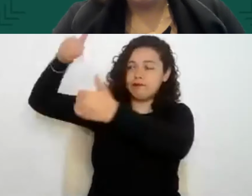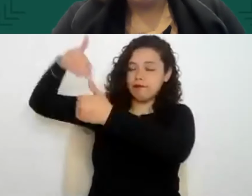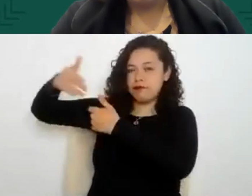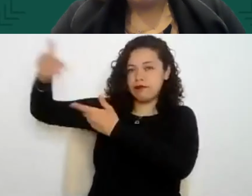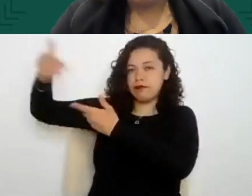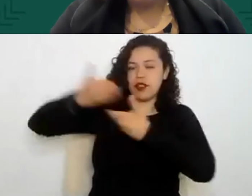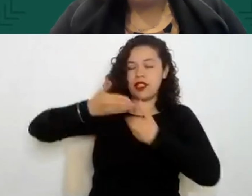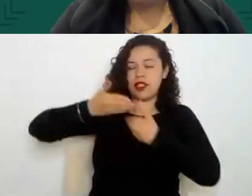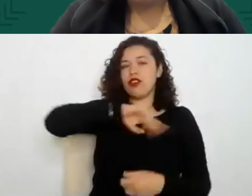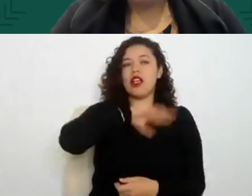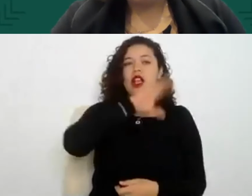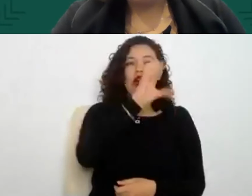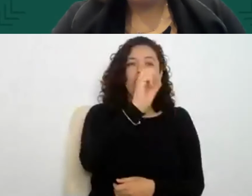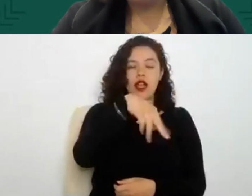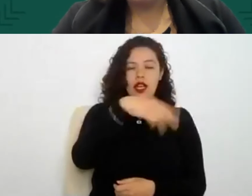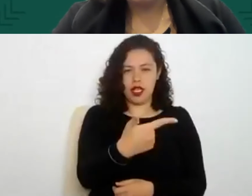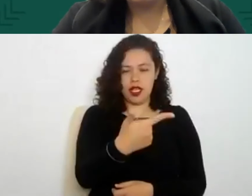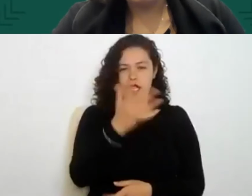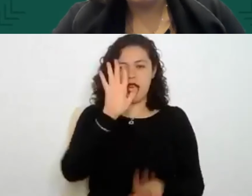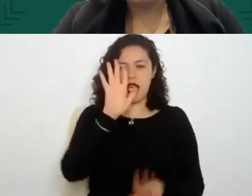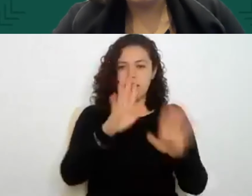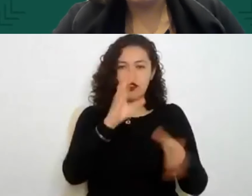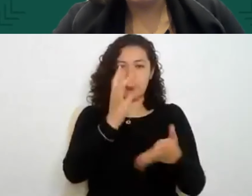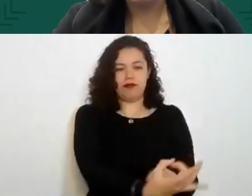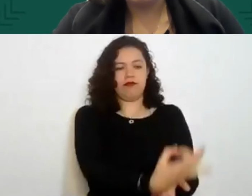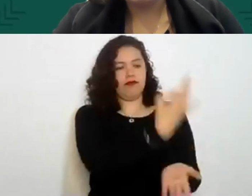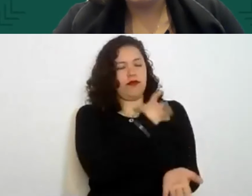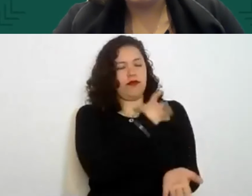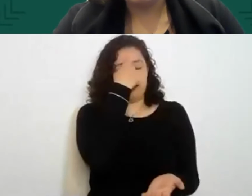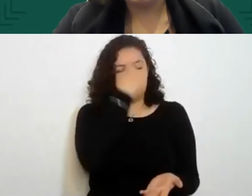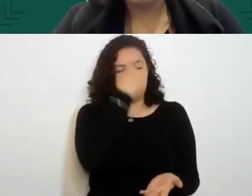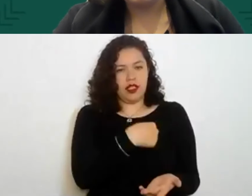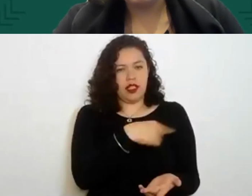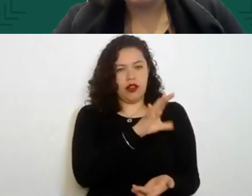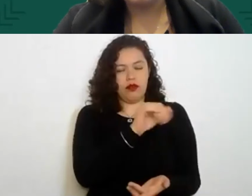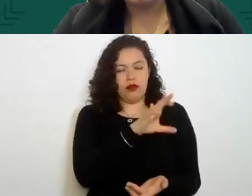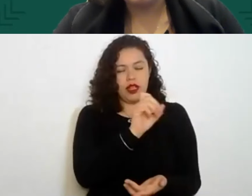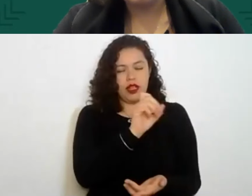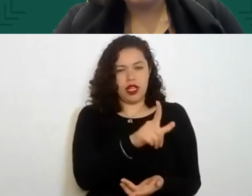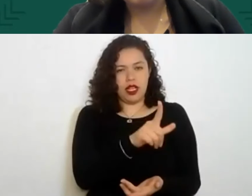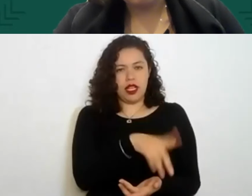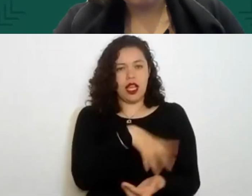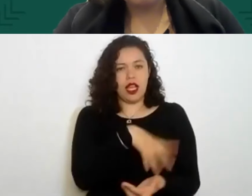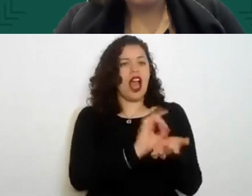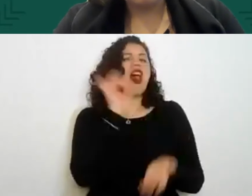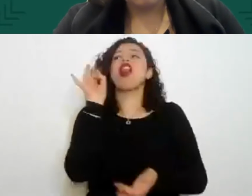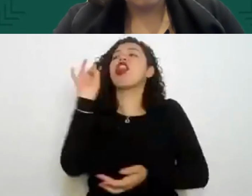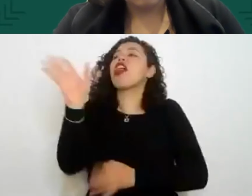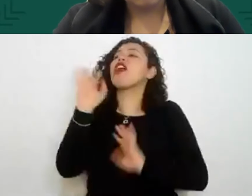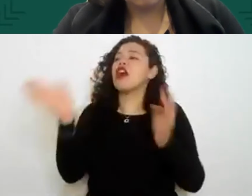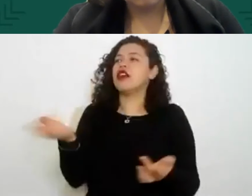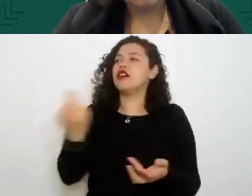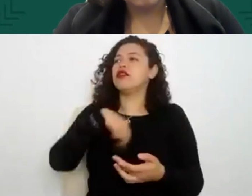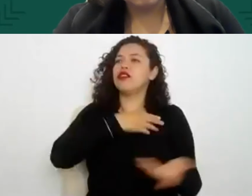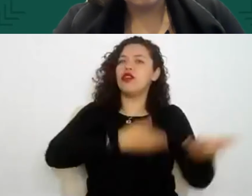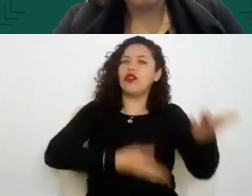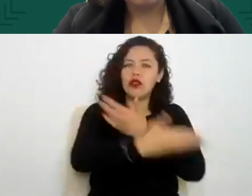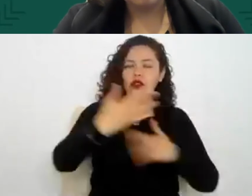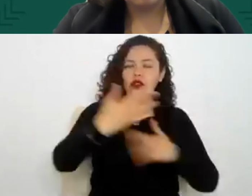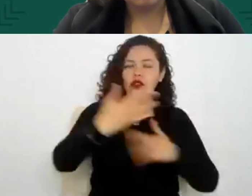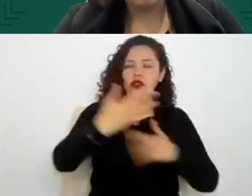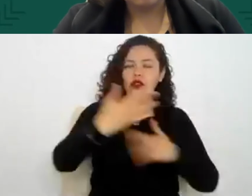en Fundación Comunal y nos dicen, ah, ya está. Y como nosotros lo compartimos en nuestras redes y así, pues, como un beneficio